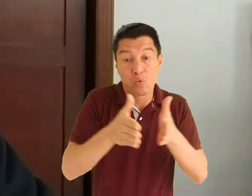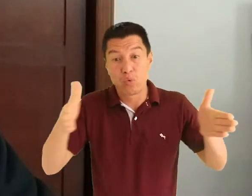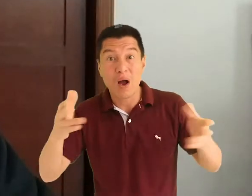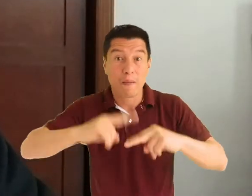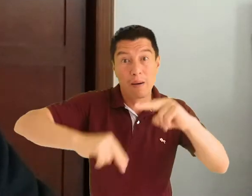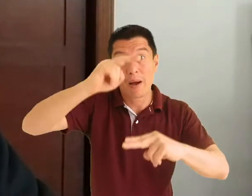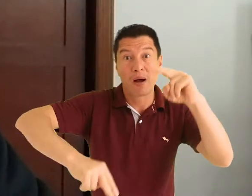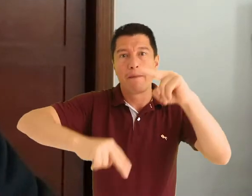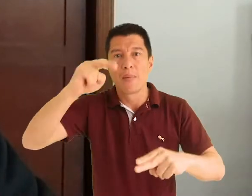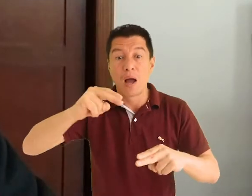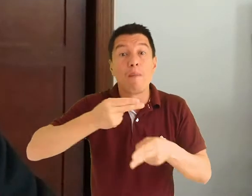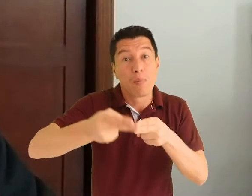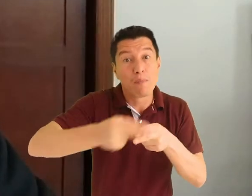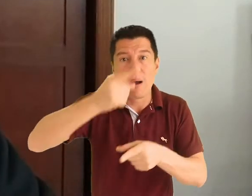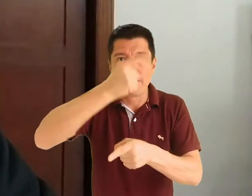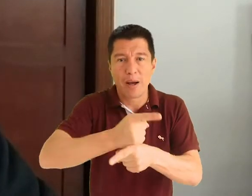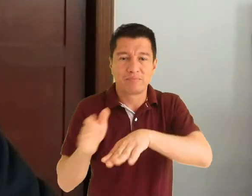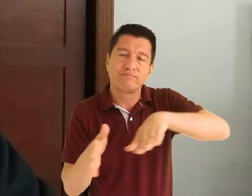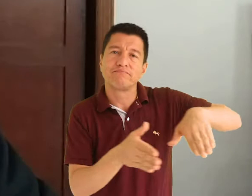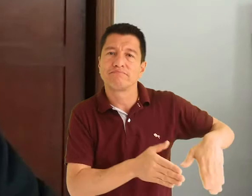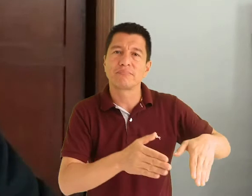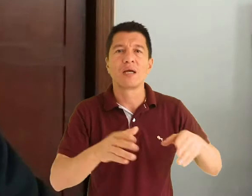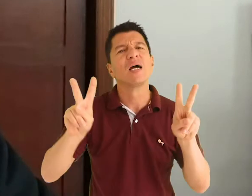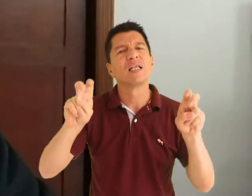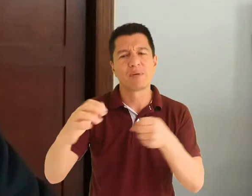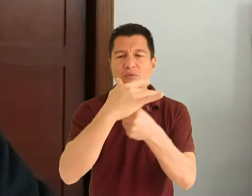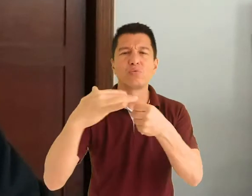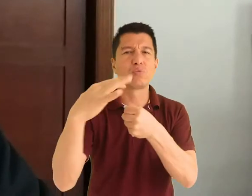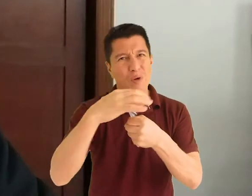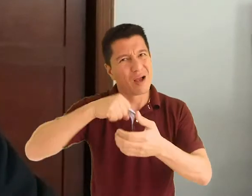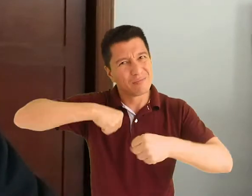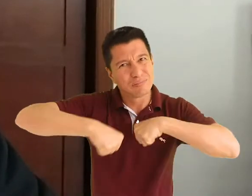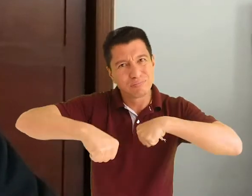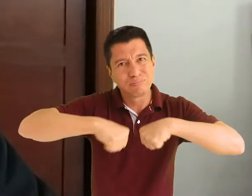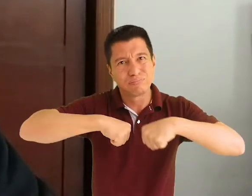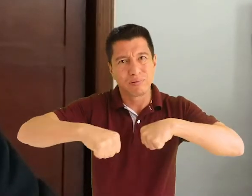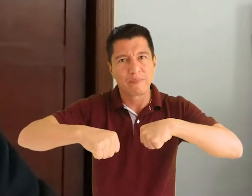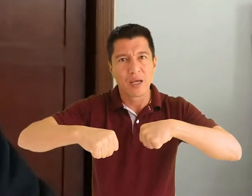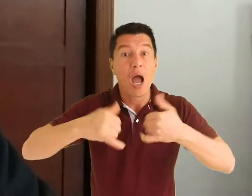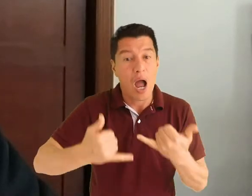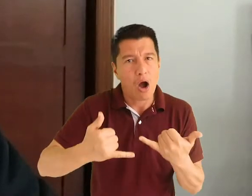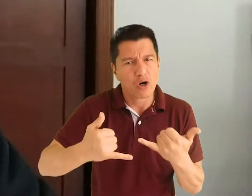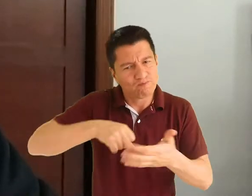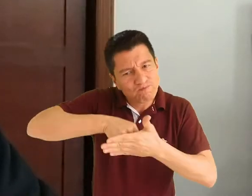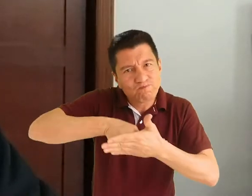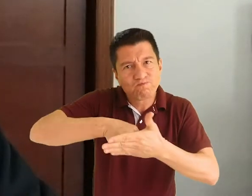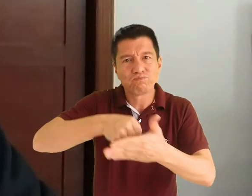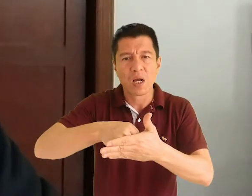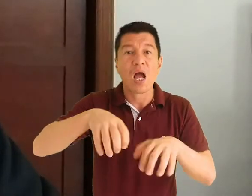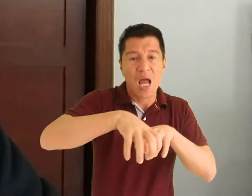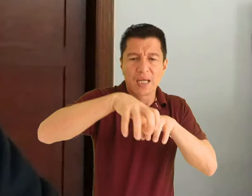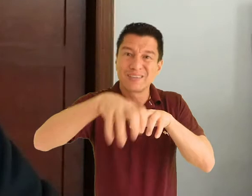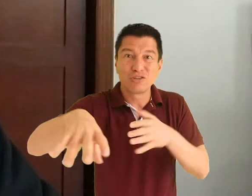pues esto ya prácticamente es un hecho. Con respecto al sistema de gestión ambiental, pues estamos buscando que la extensión, o